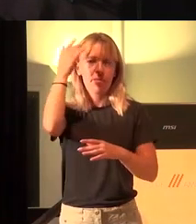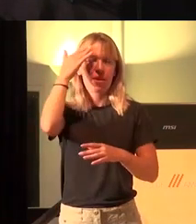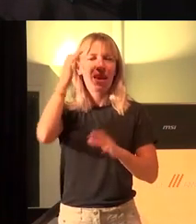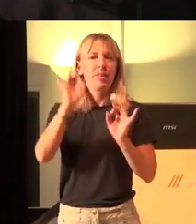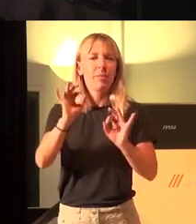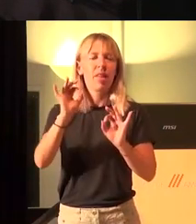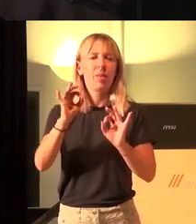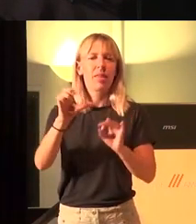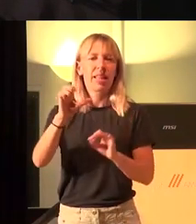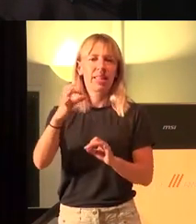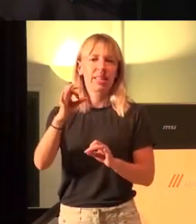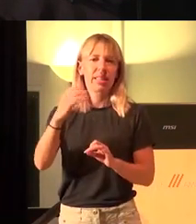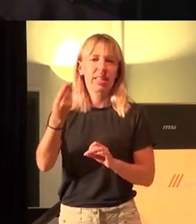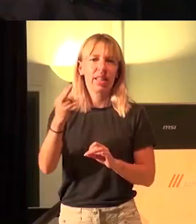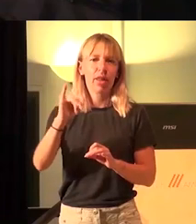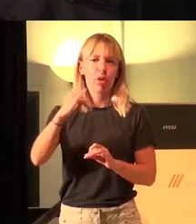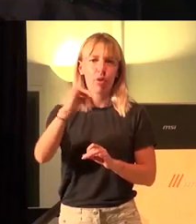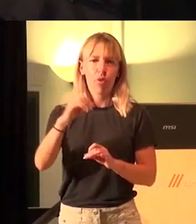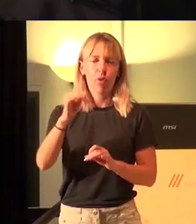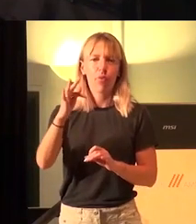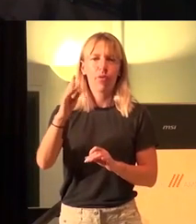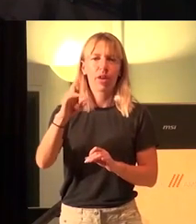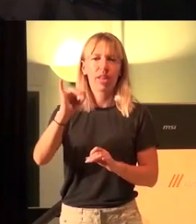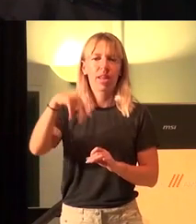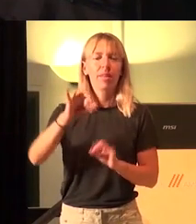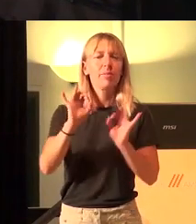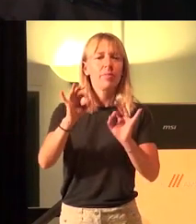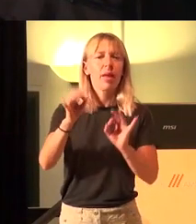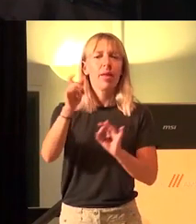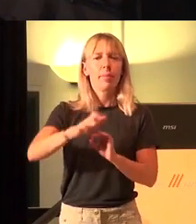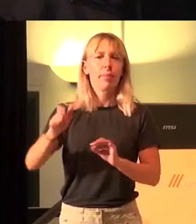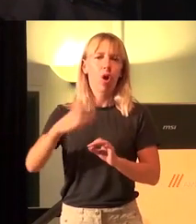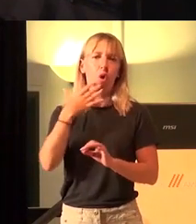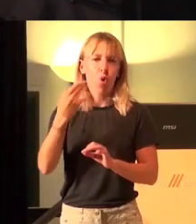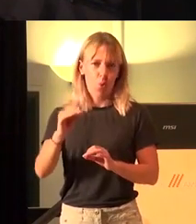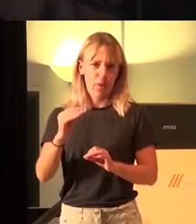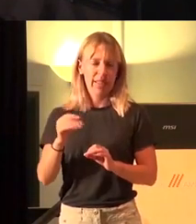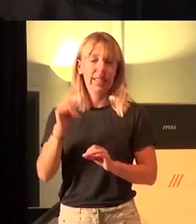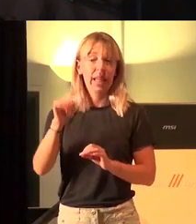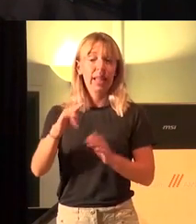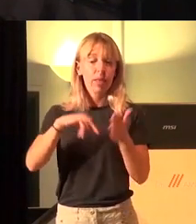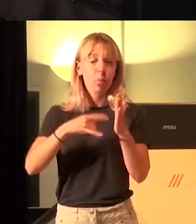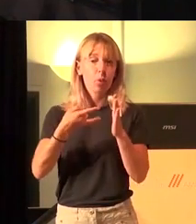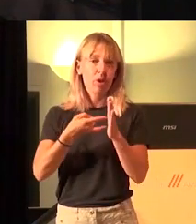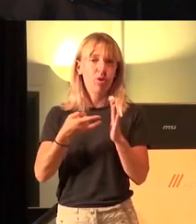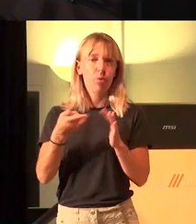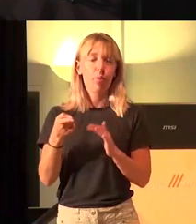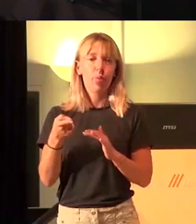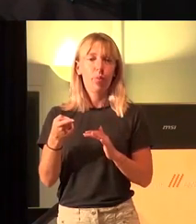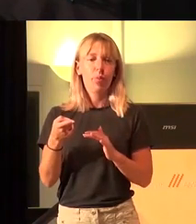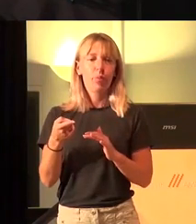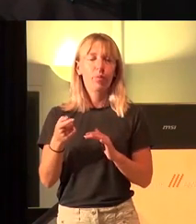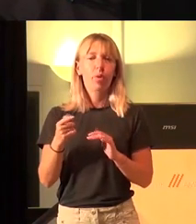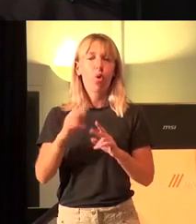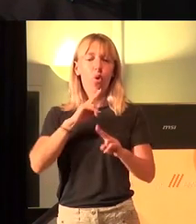la esquizofrenia y especialmente a la población más joven, ¿no? Bueno, pues este proyecto